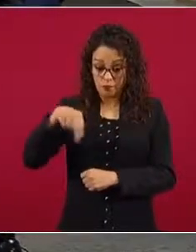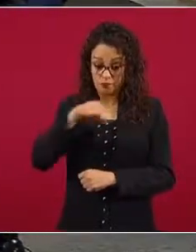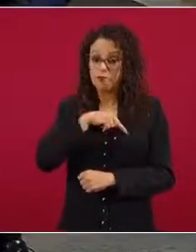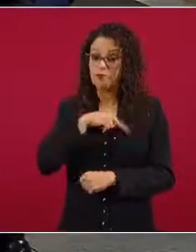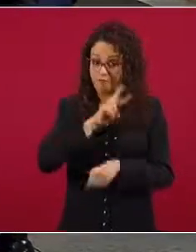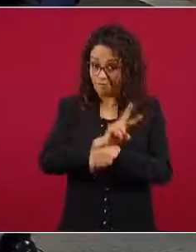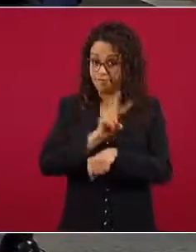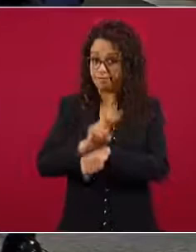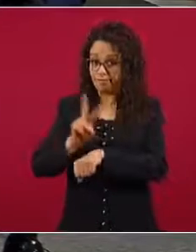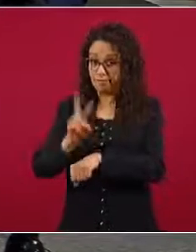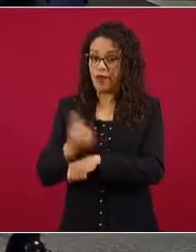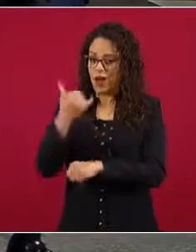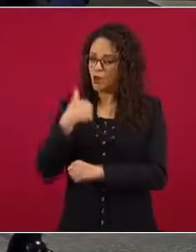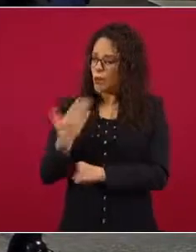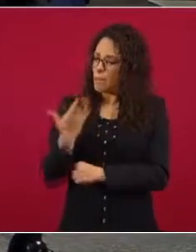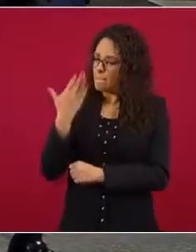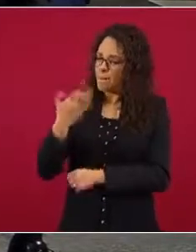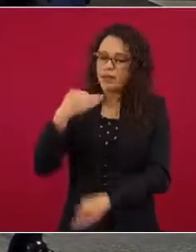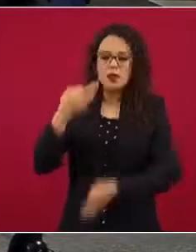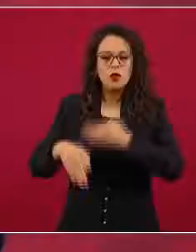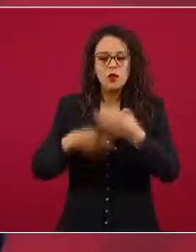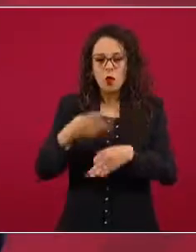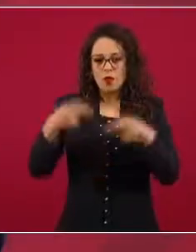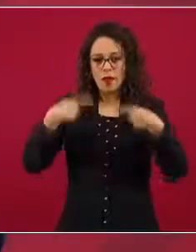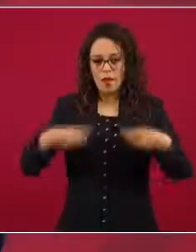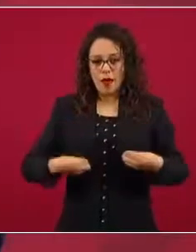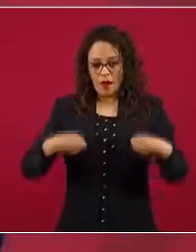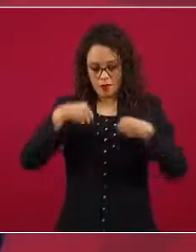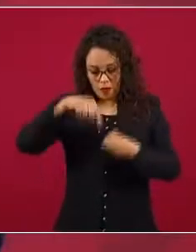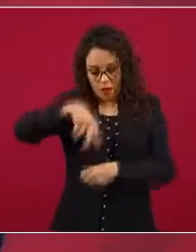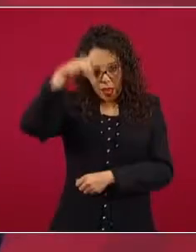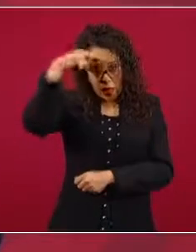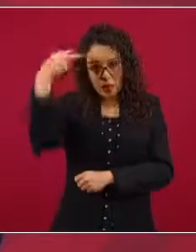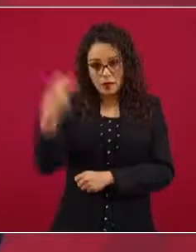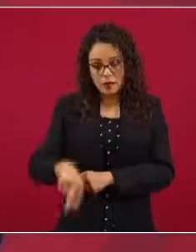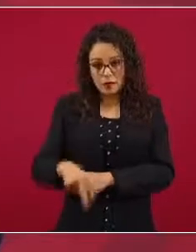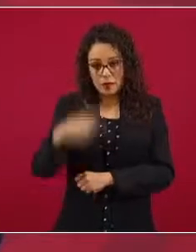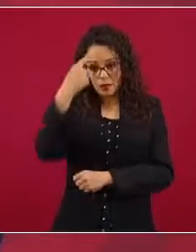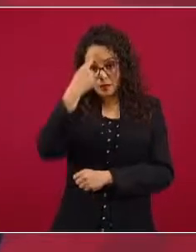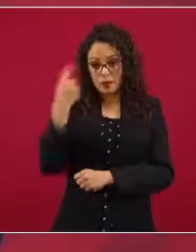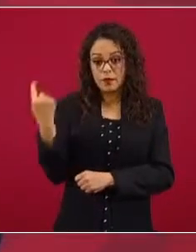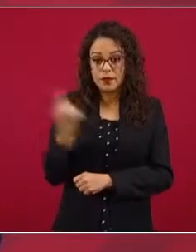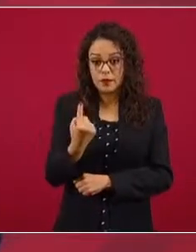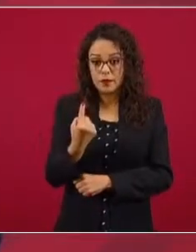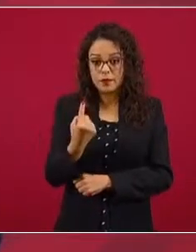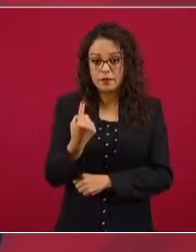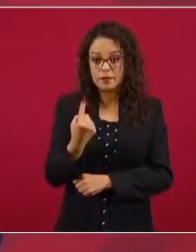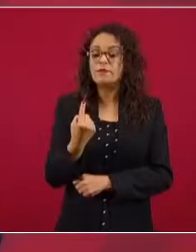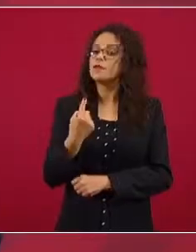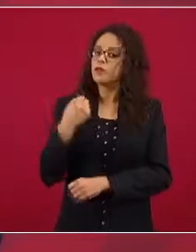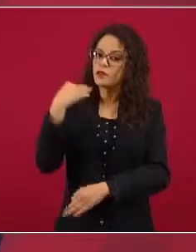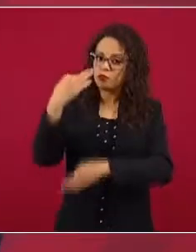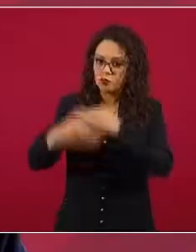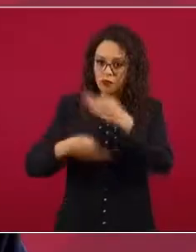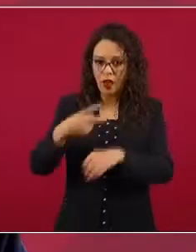ayuden para que nadie se brinque la fila,